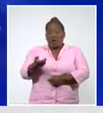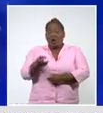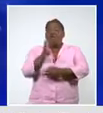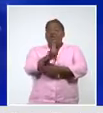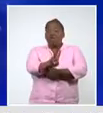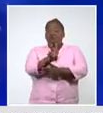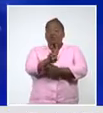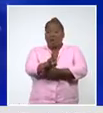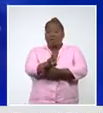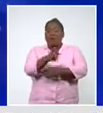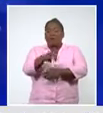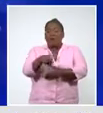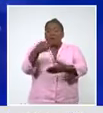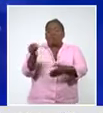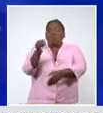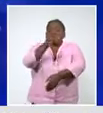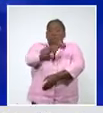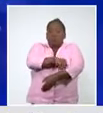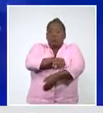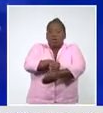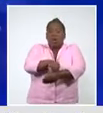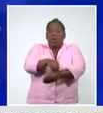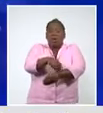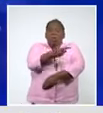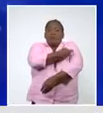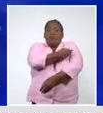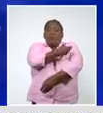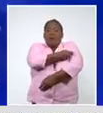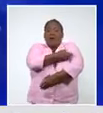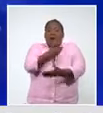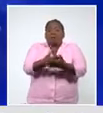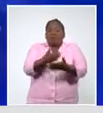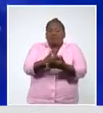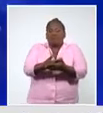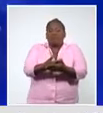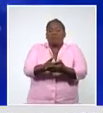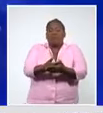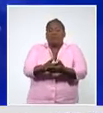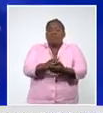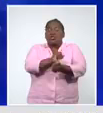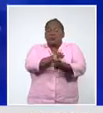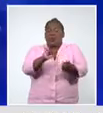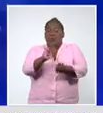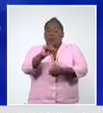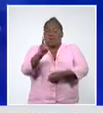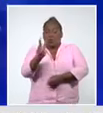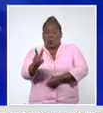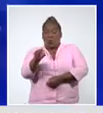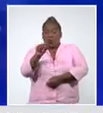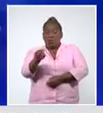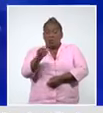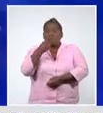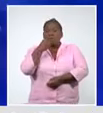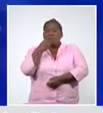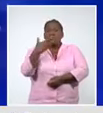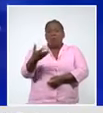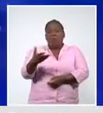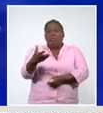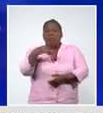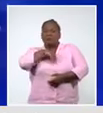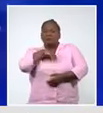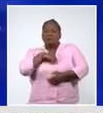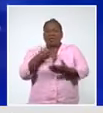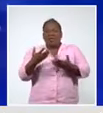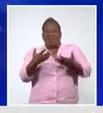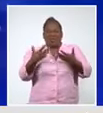Soberana 02 y Abdala, las reacciones adversas eran muy mínimas y que estas vacunas que